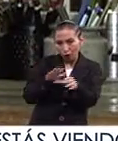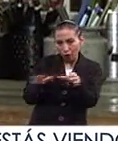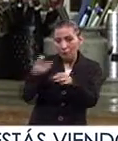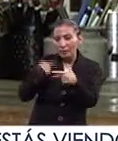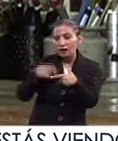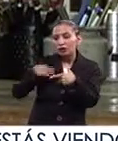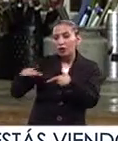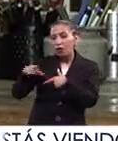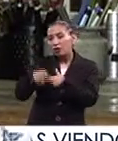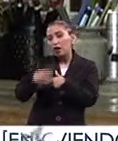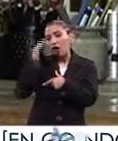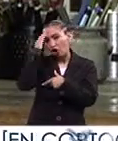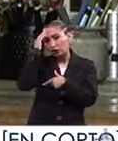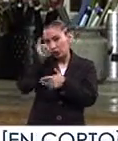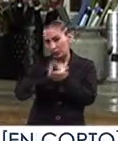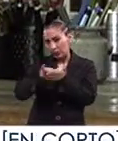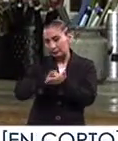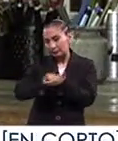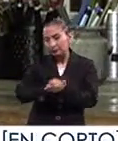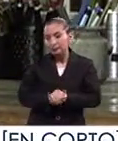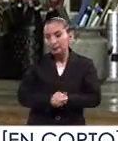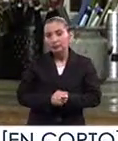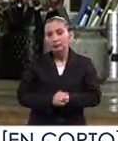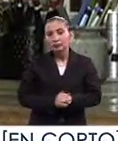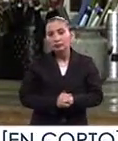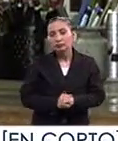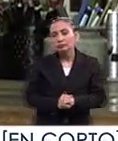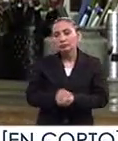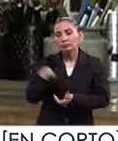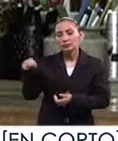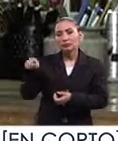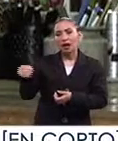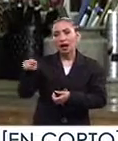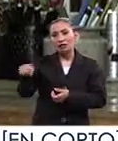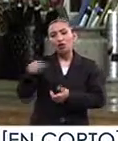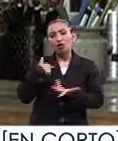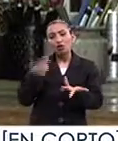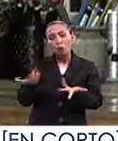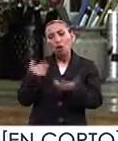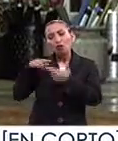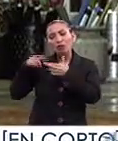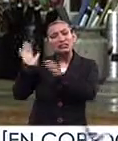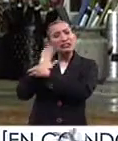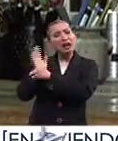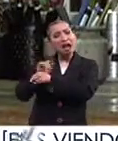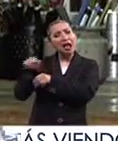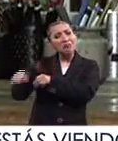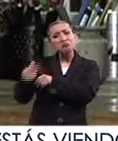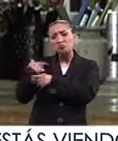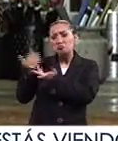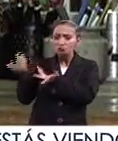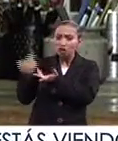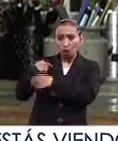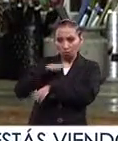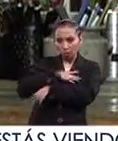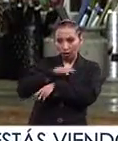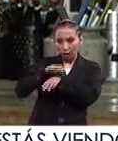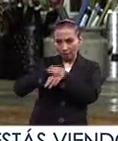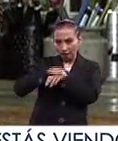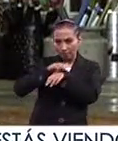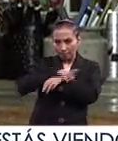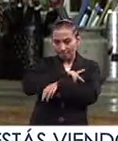de gente que conocí en Nueva York que estaban relacionados con el cine. Entonces tenía un amigo,